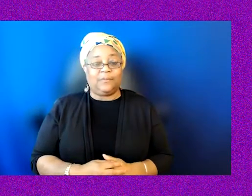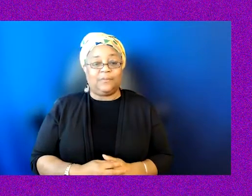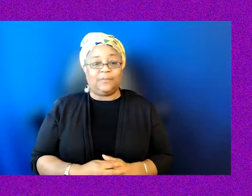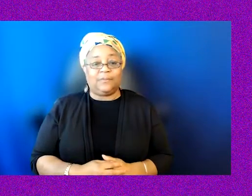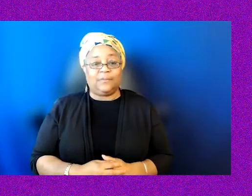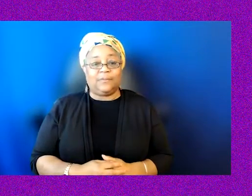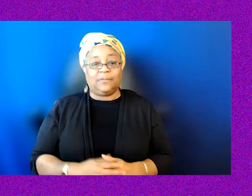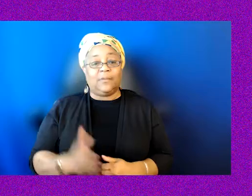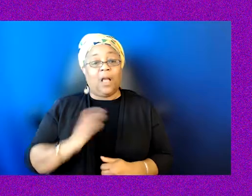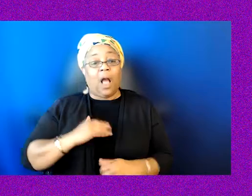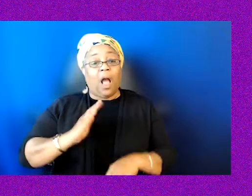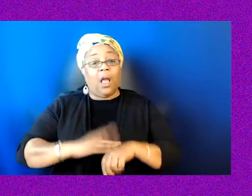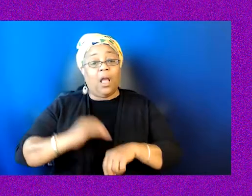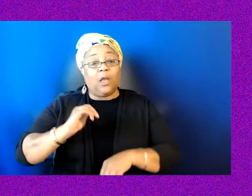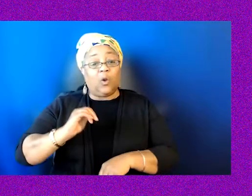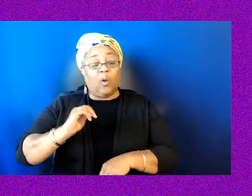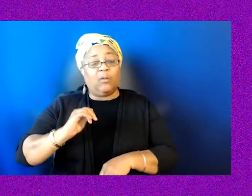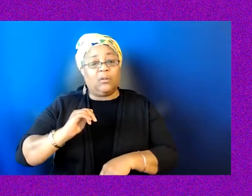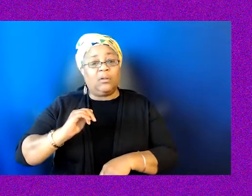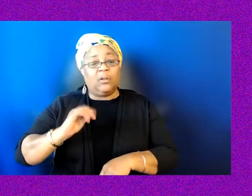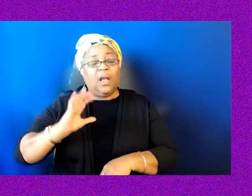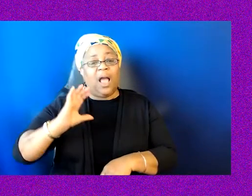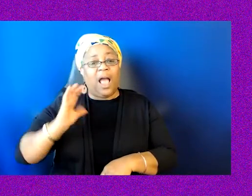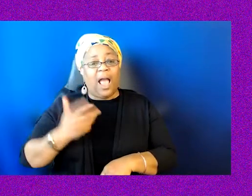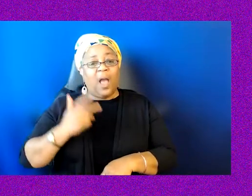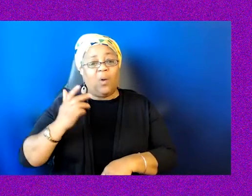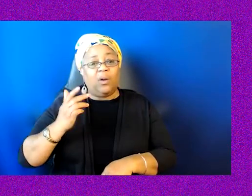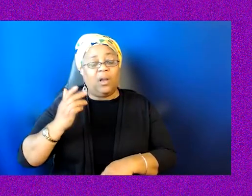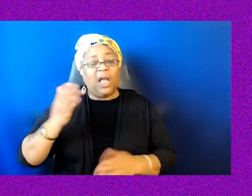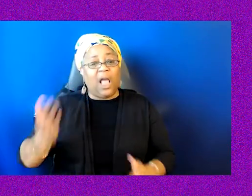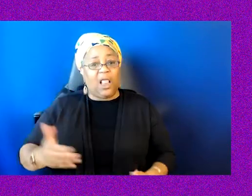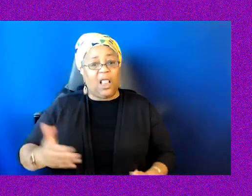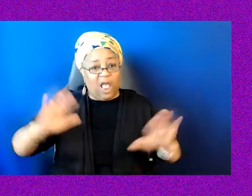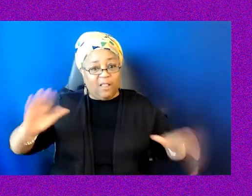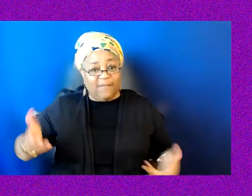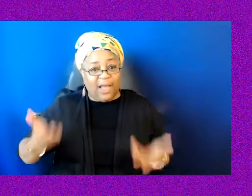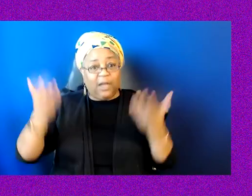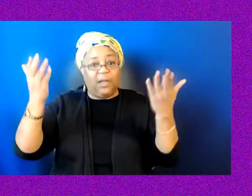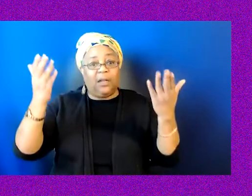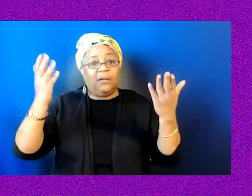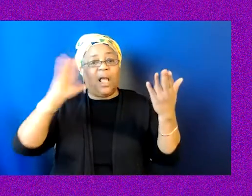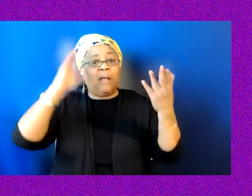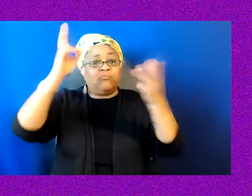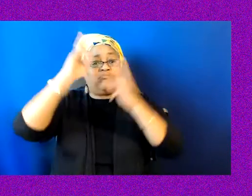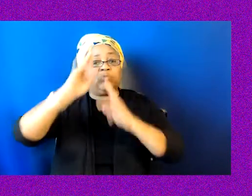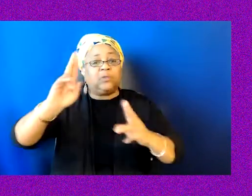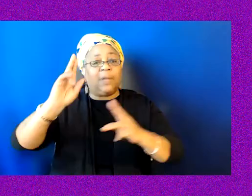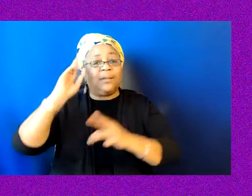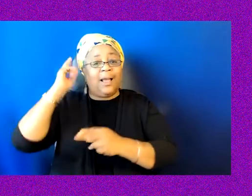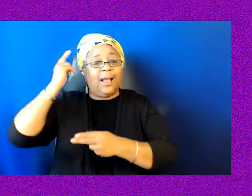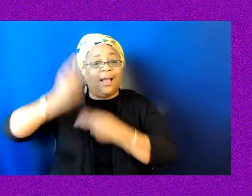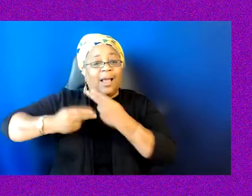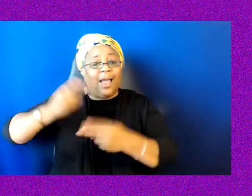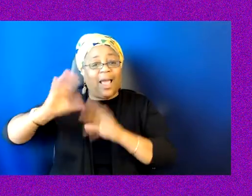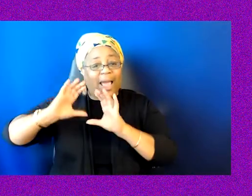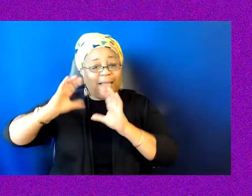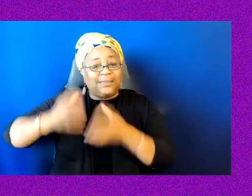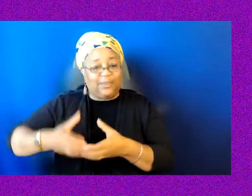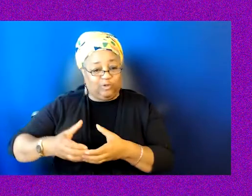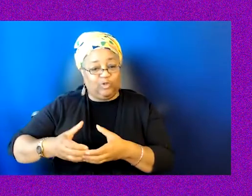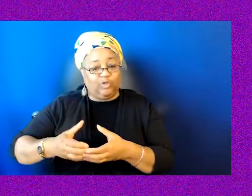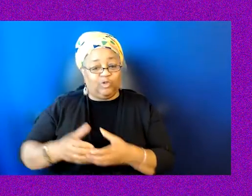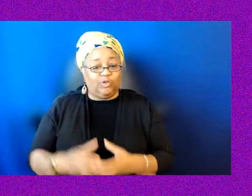I call upon Yo convoco a los antepasados elevados y exaltos.